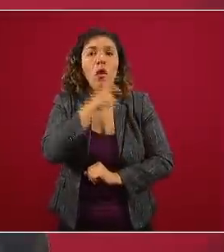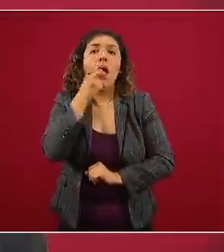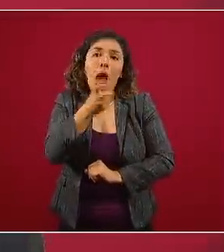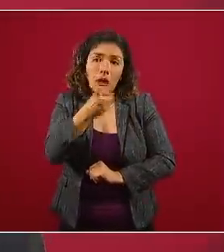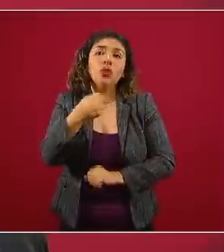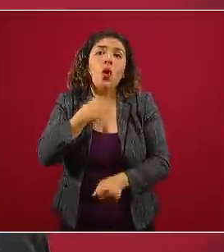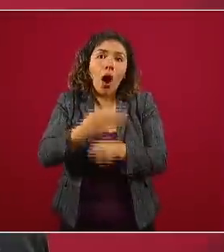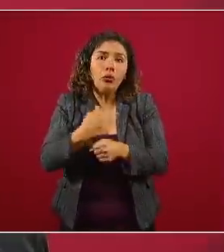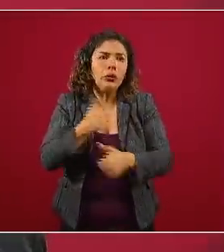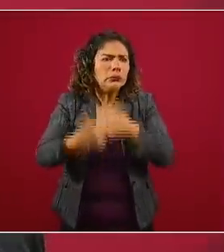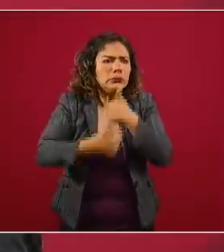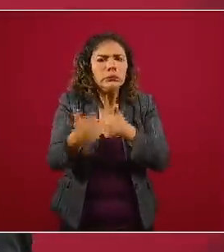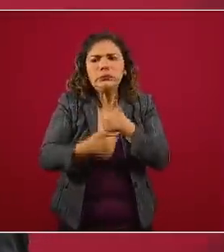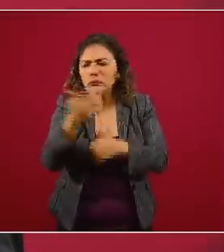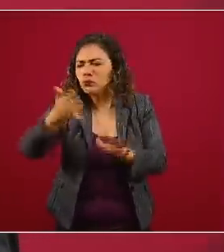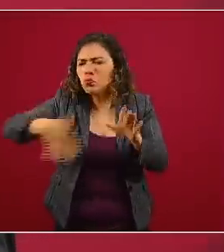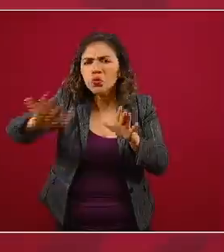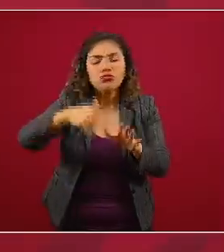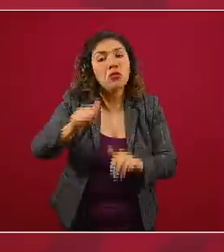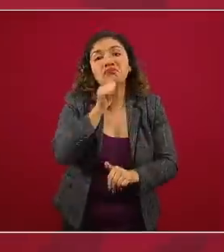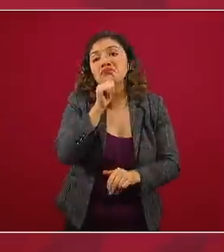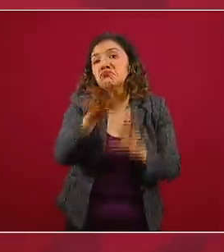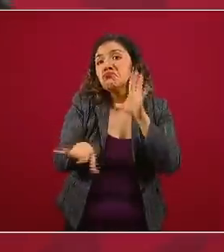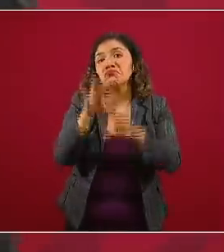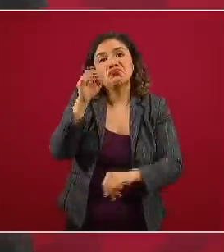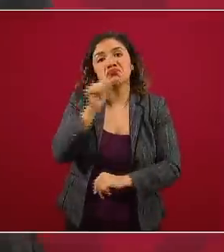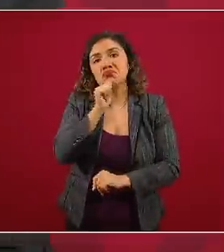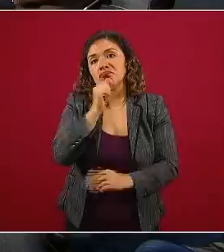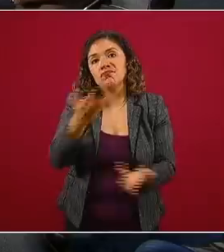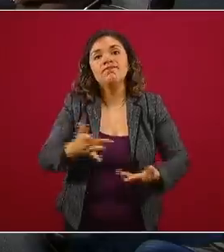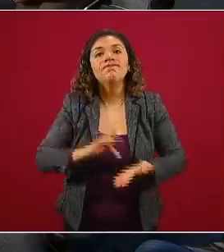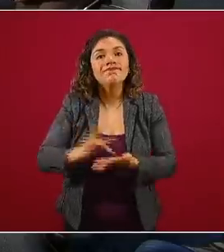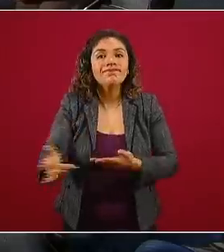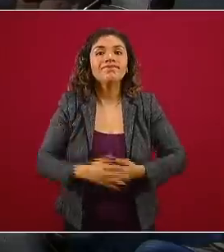buscado información sin encontrar gracias